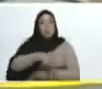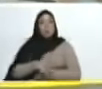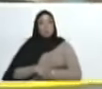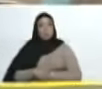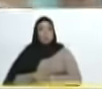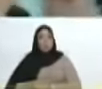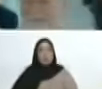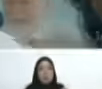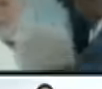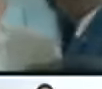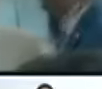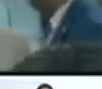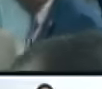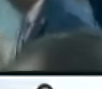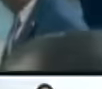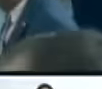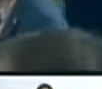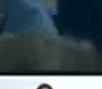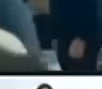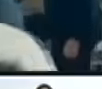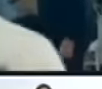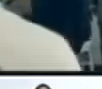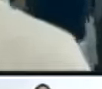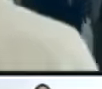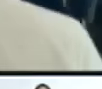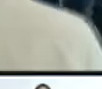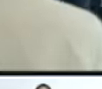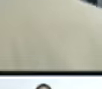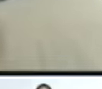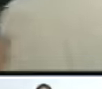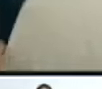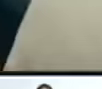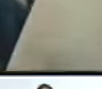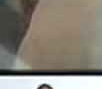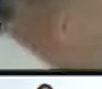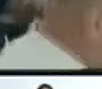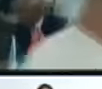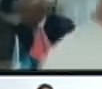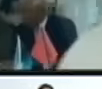está el aeropuerto de San Vicente de las Granadinas.